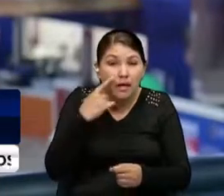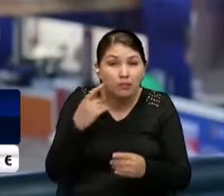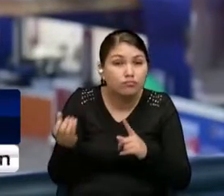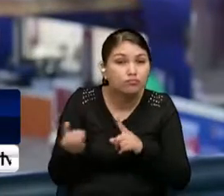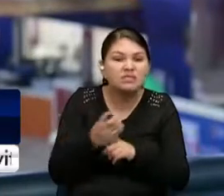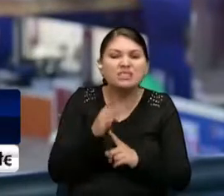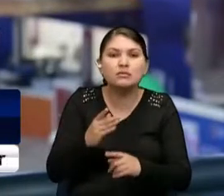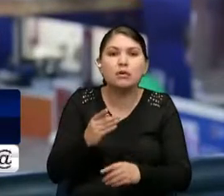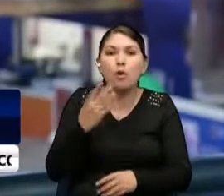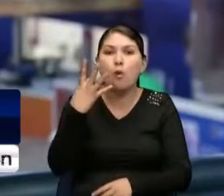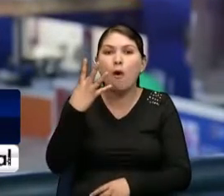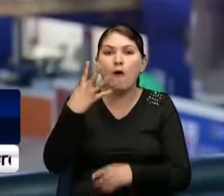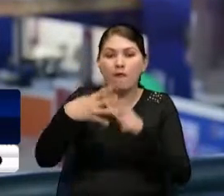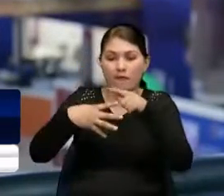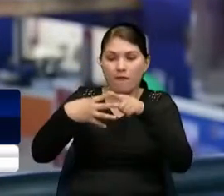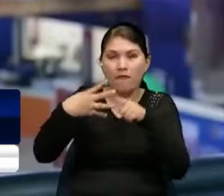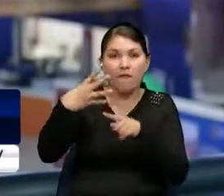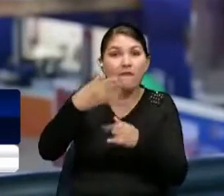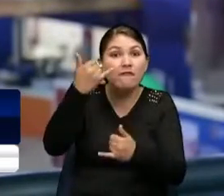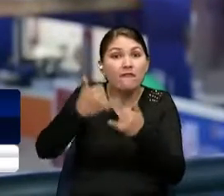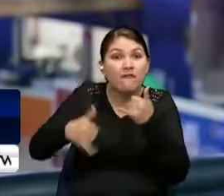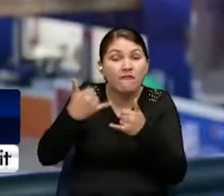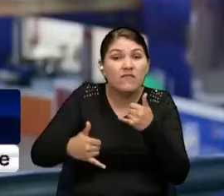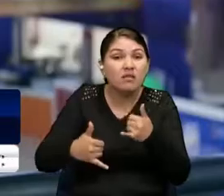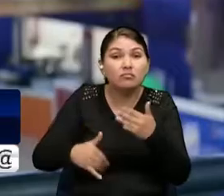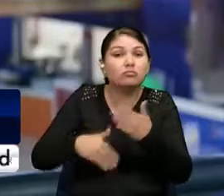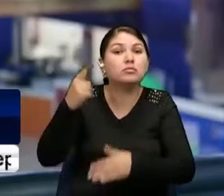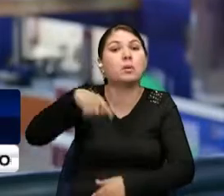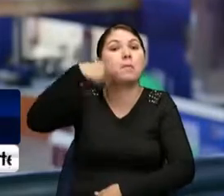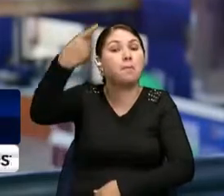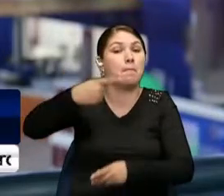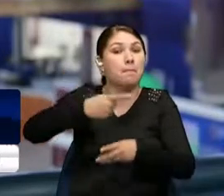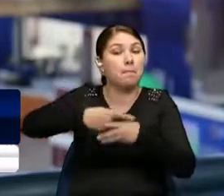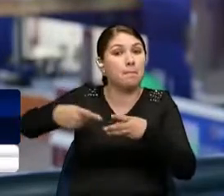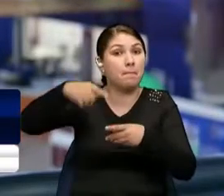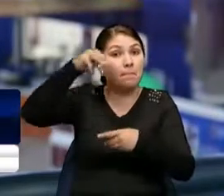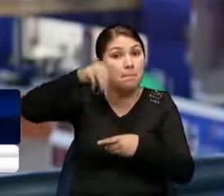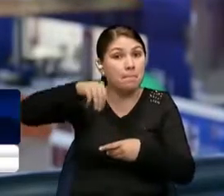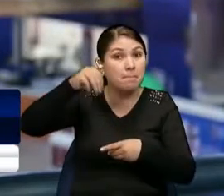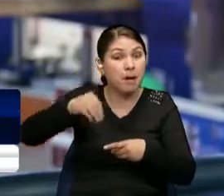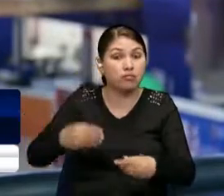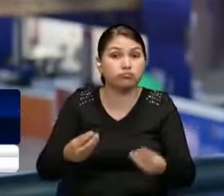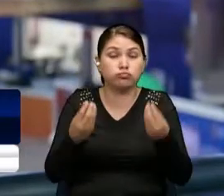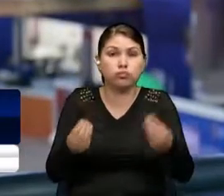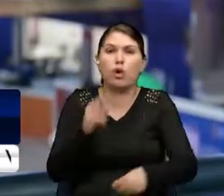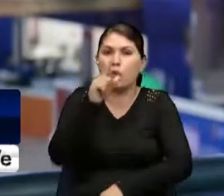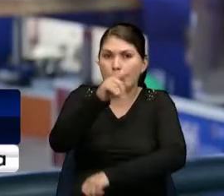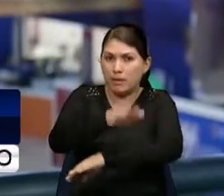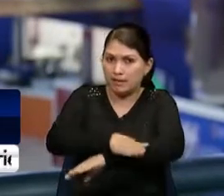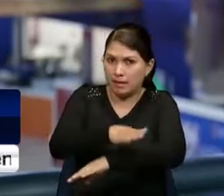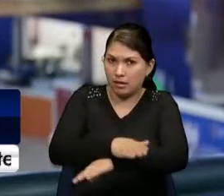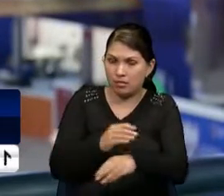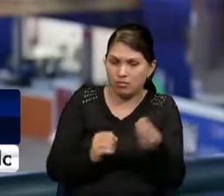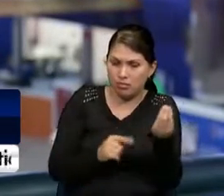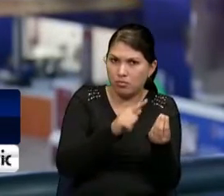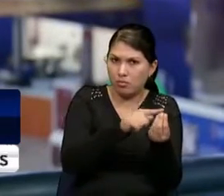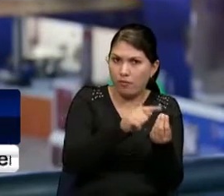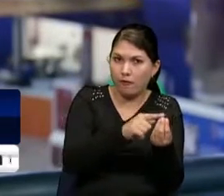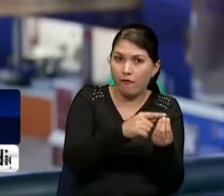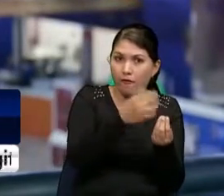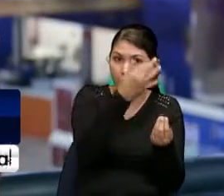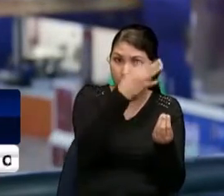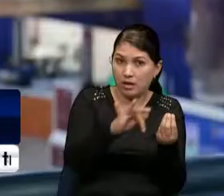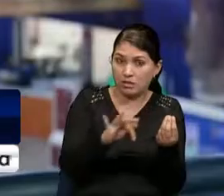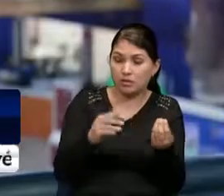cuarto semifinalista y las semifinales arrancarán el próximo martes la primera es a petesburgo a la una de la tarde entre las selecciones de francia